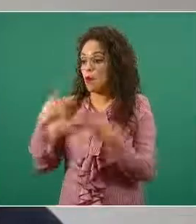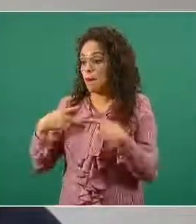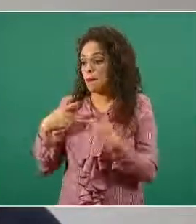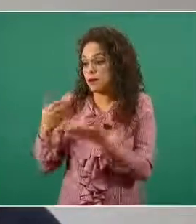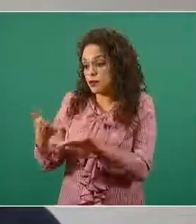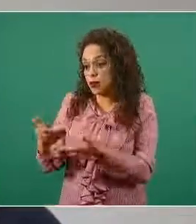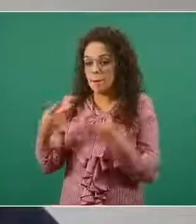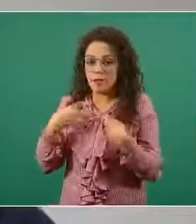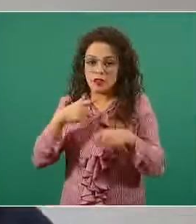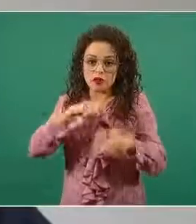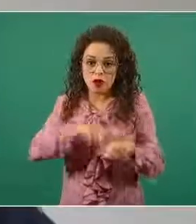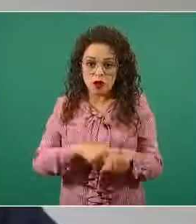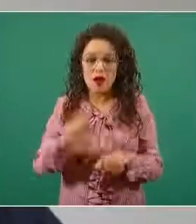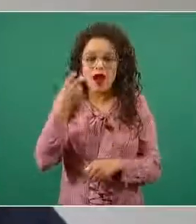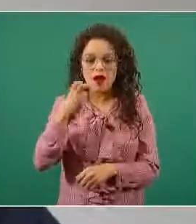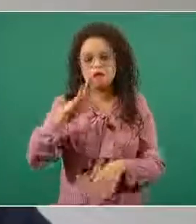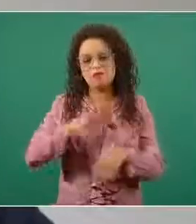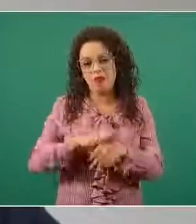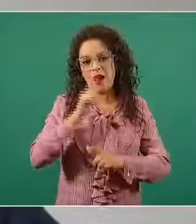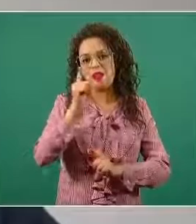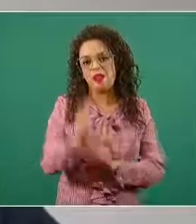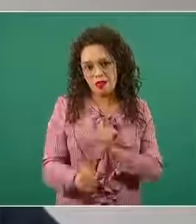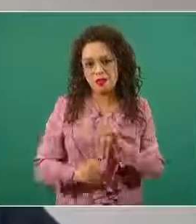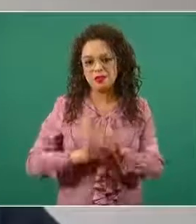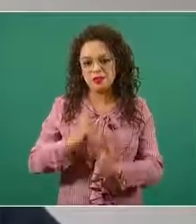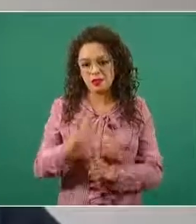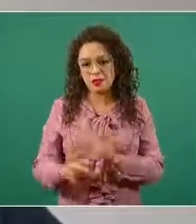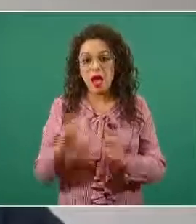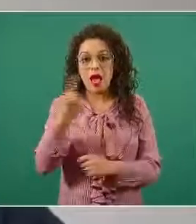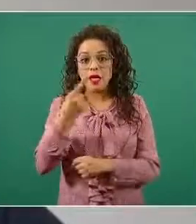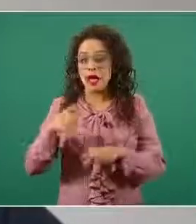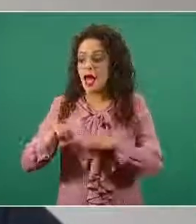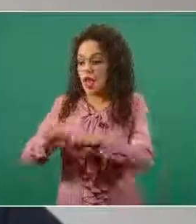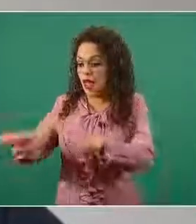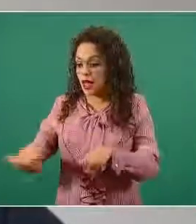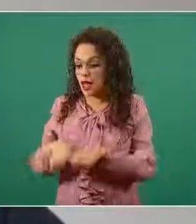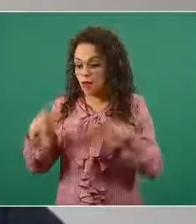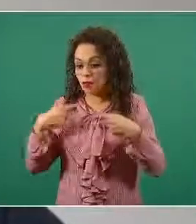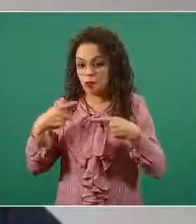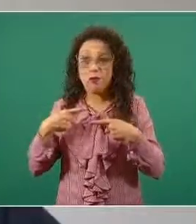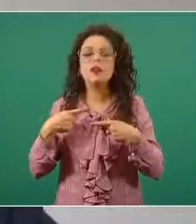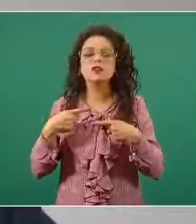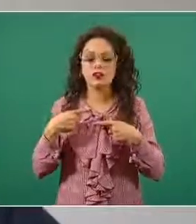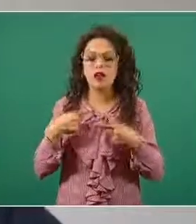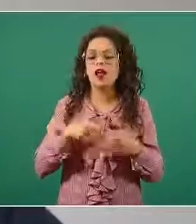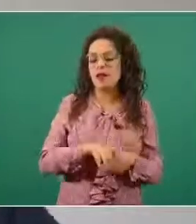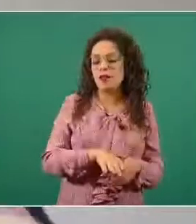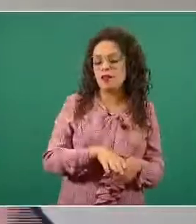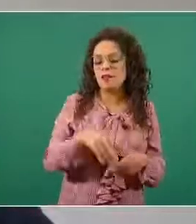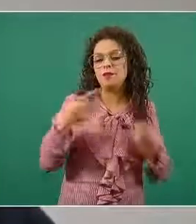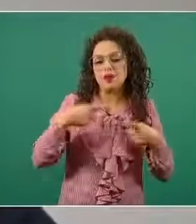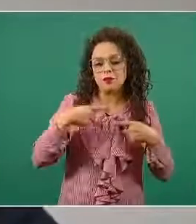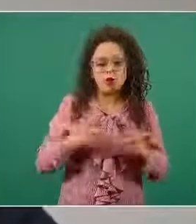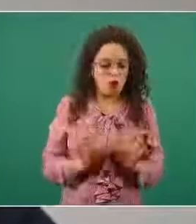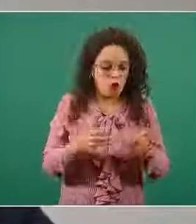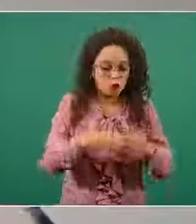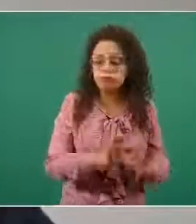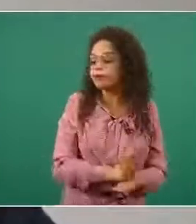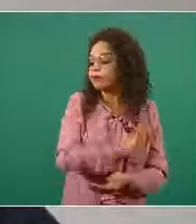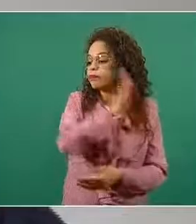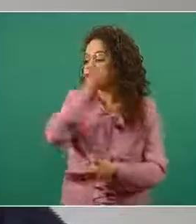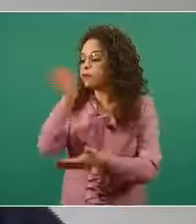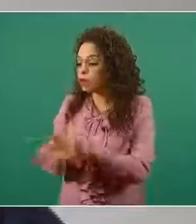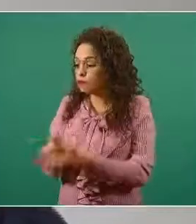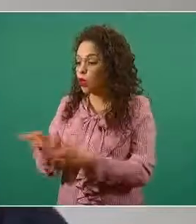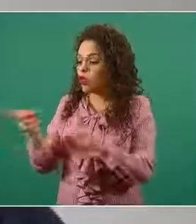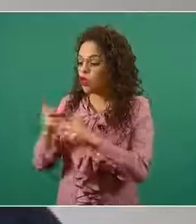es tan rápido como el grupo de personas que en un momento acude al punto de vacunación. Así también tenemos que